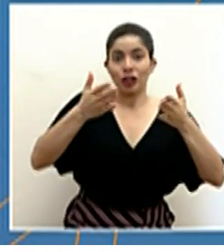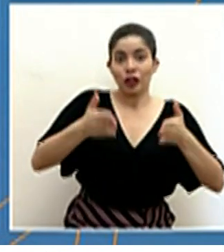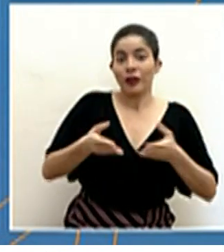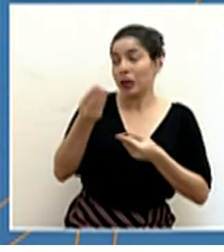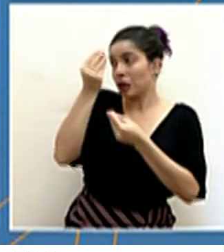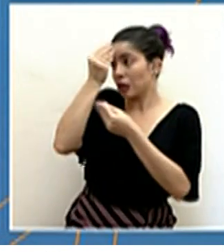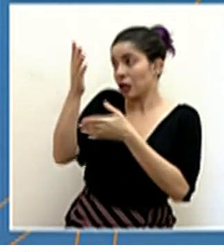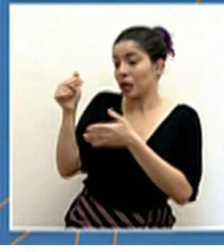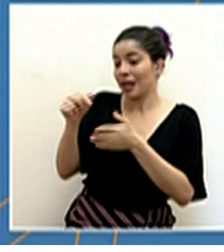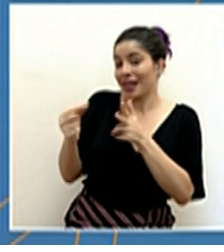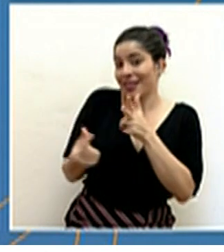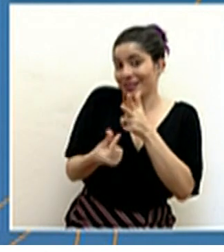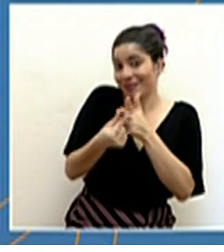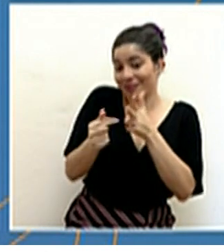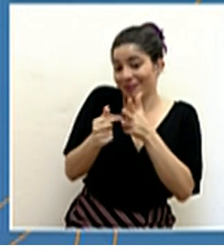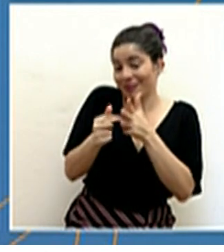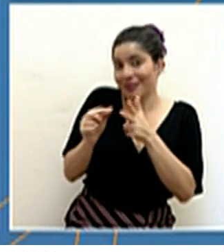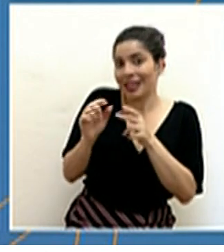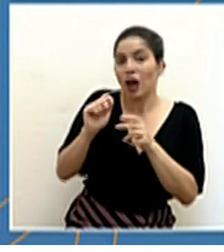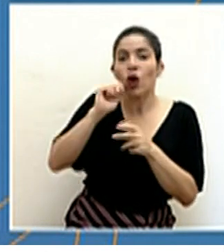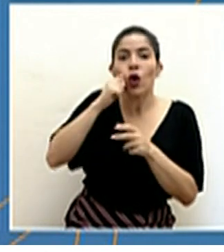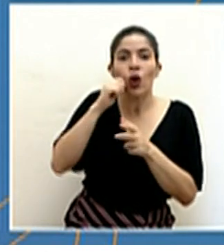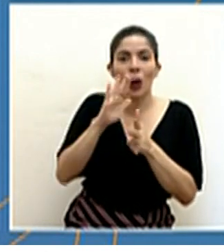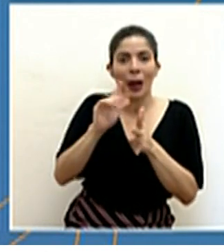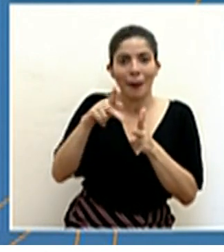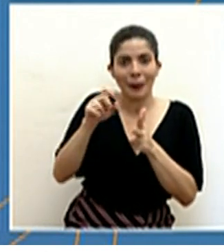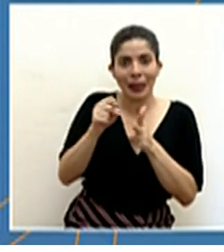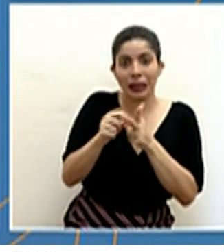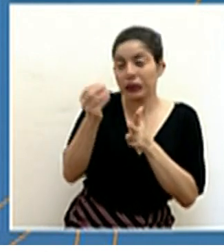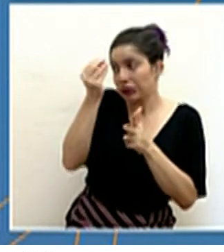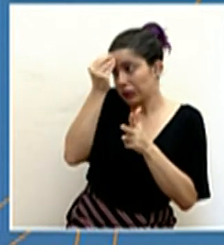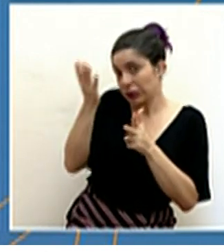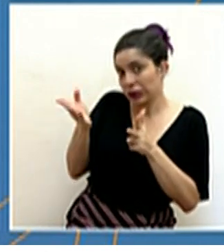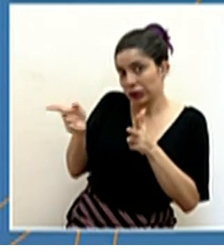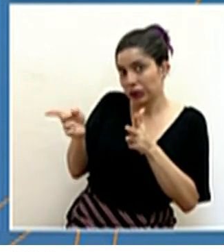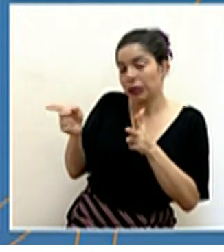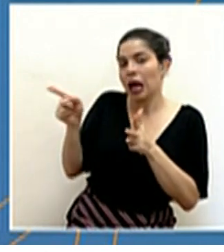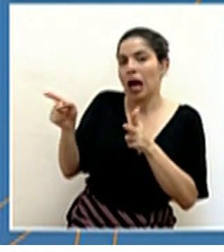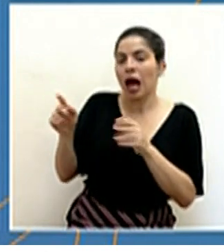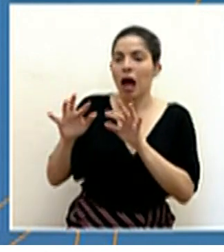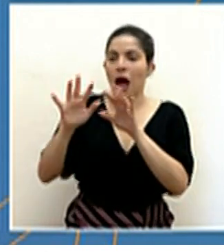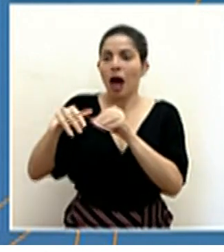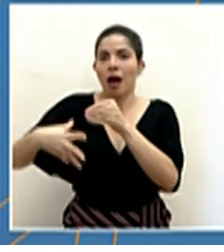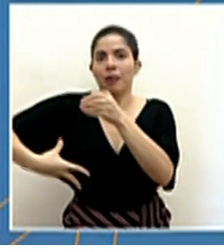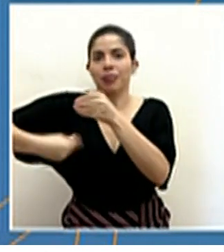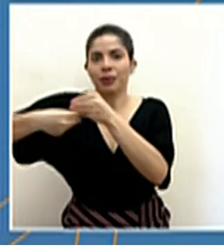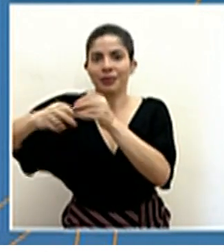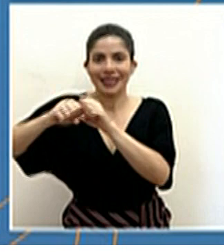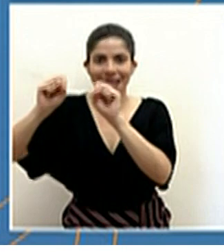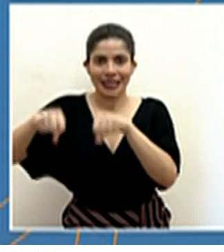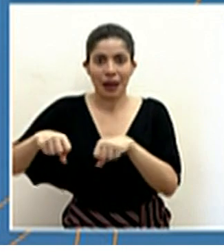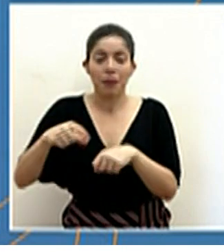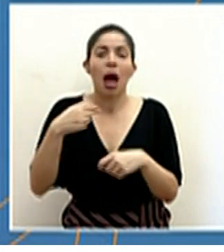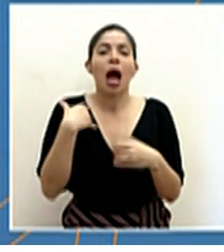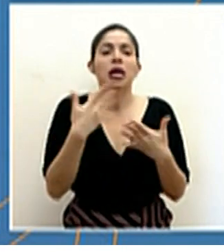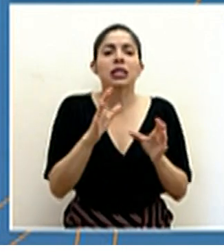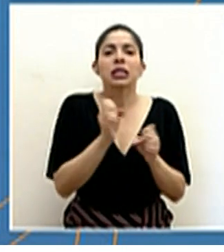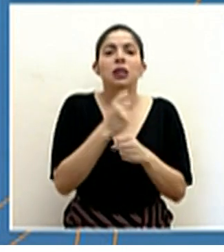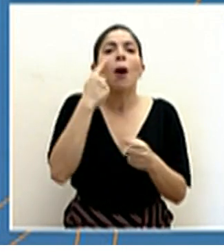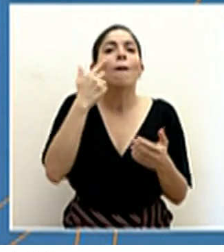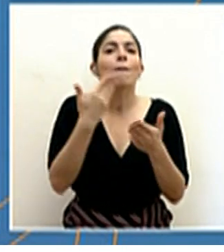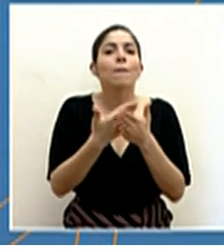enlace correspondiente a su respectivo GPS. Aquí vamos a ver unas pruebas que hicimos con algunos vehículos, incluso